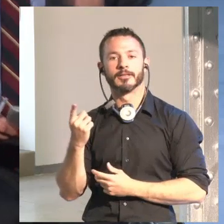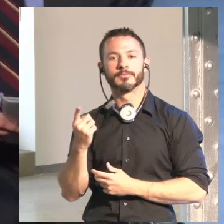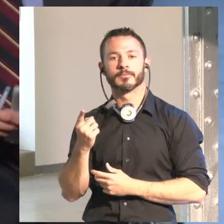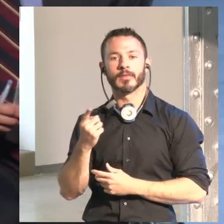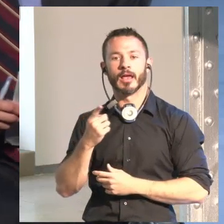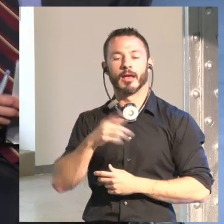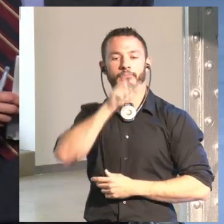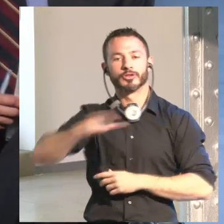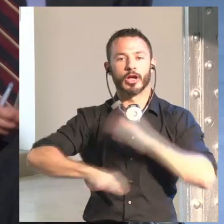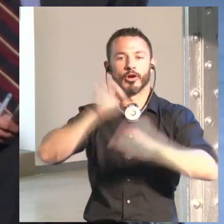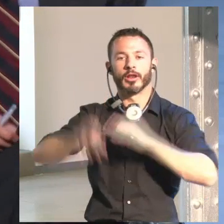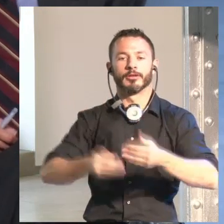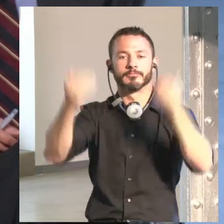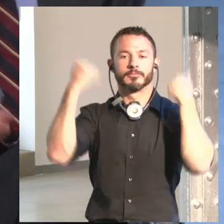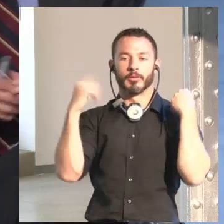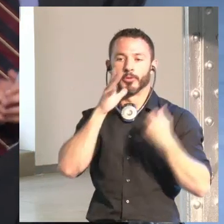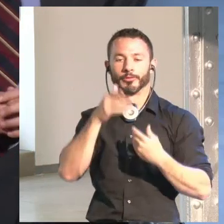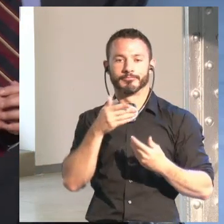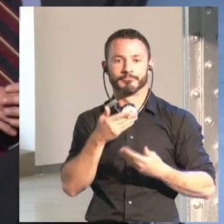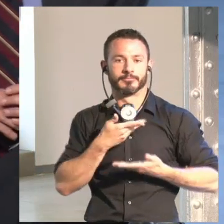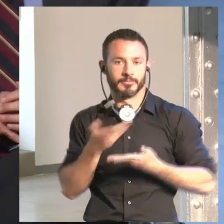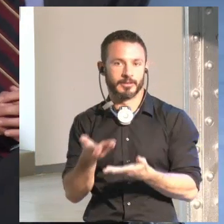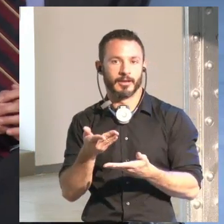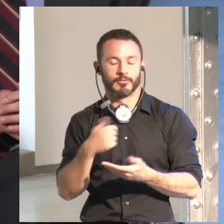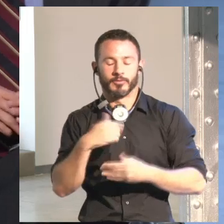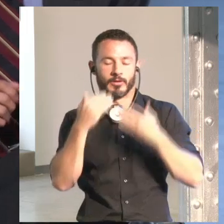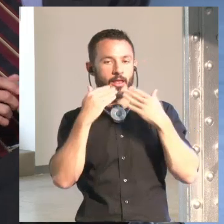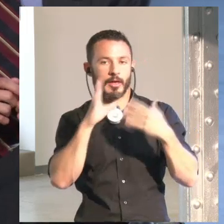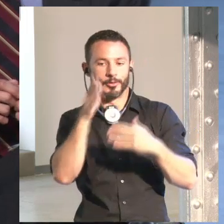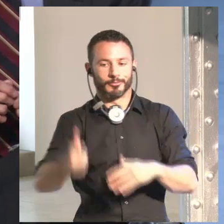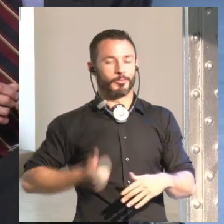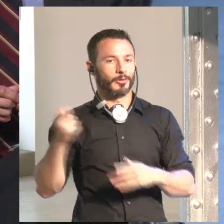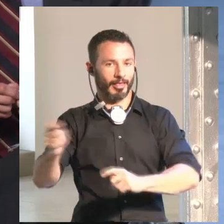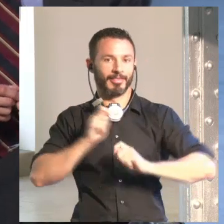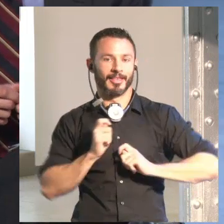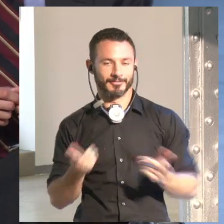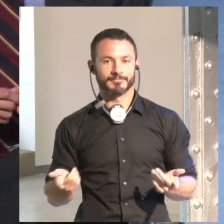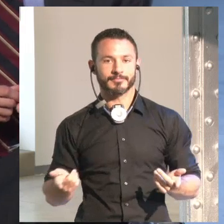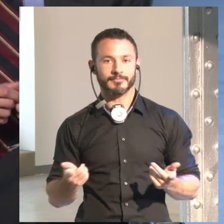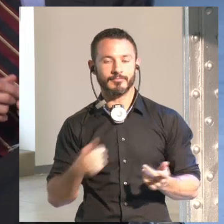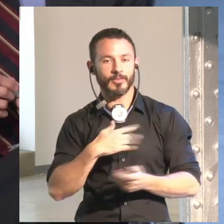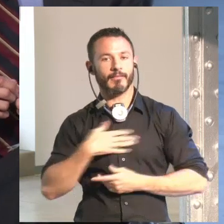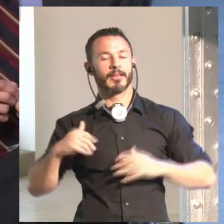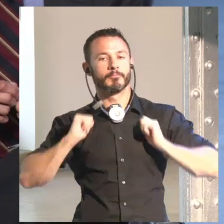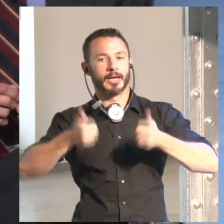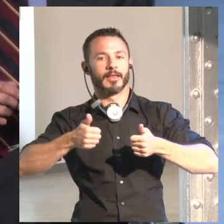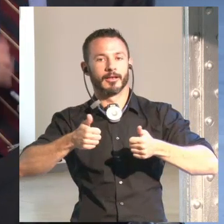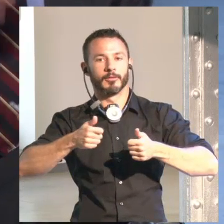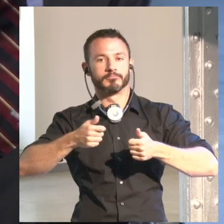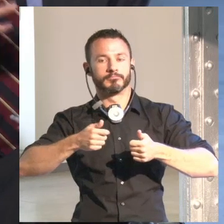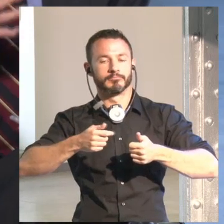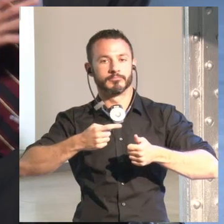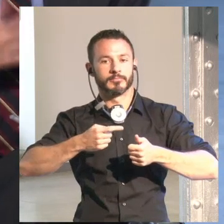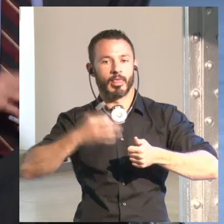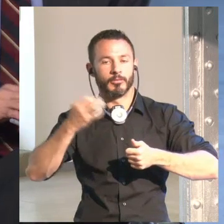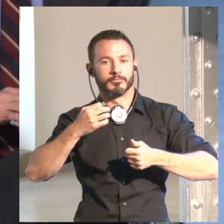los organizadores por invitarme a mí. Estoy enormemente agradecido por darme la oportunidad. Y tengo que empezar reconociendo